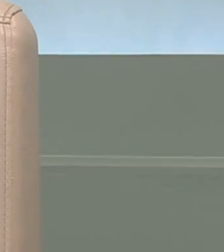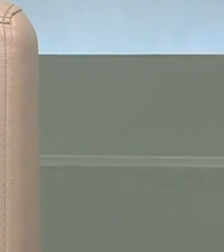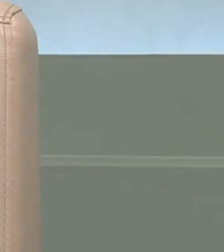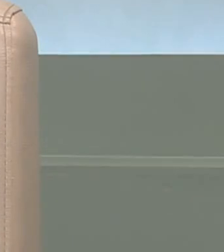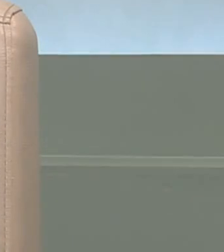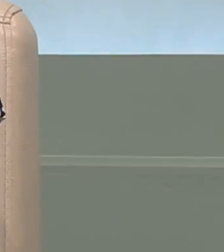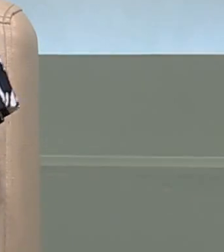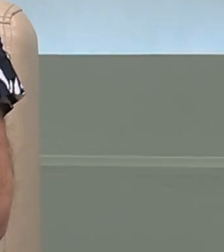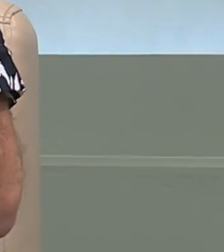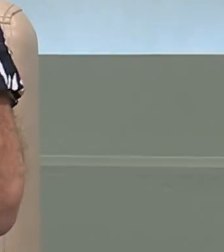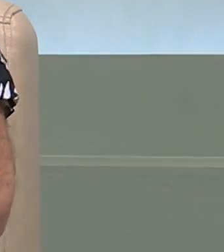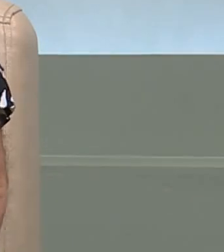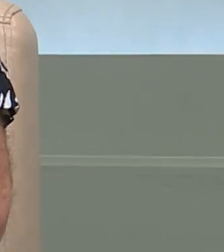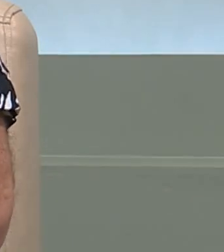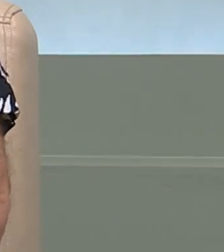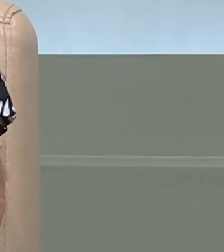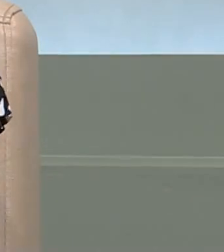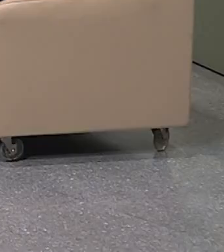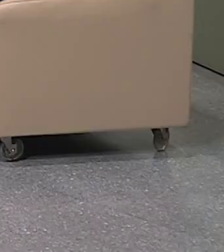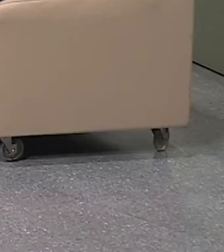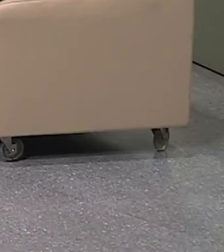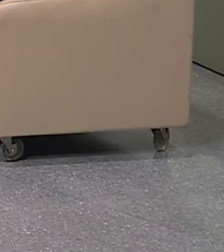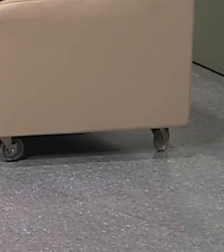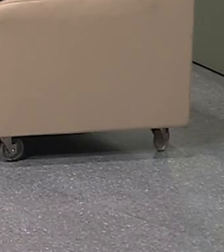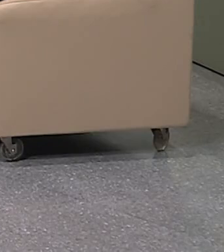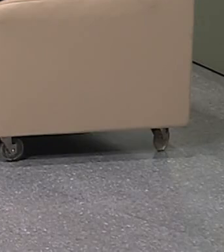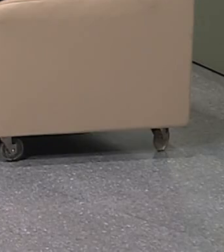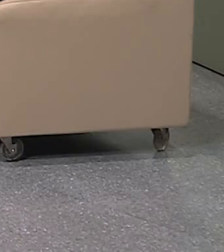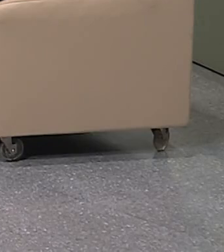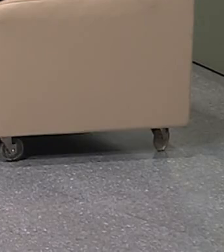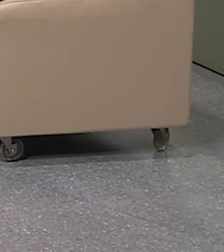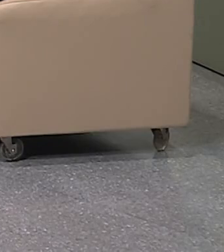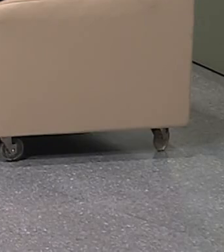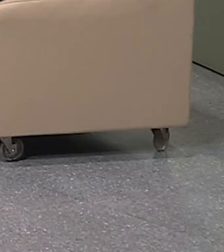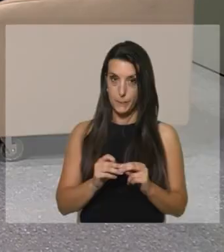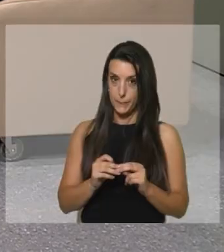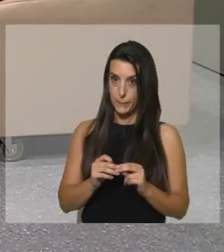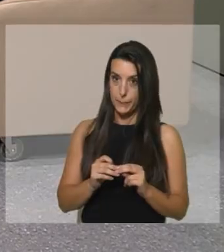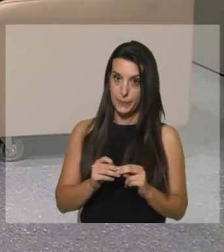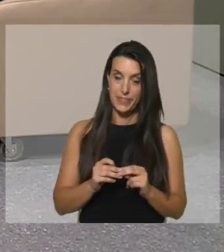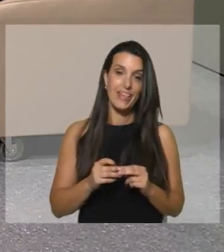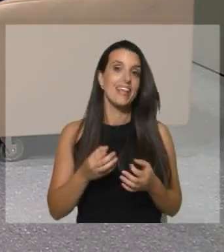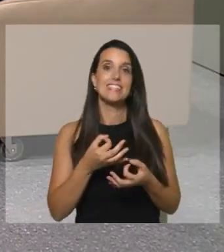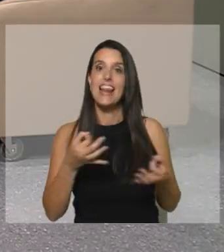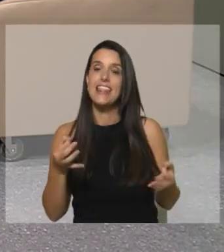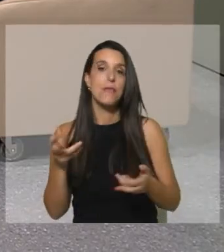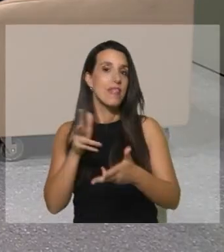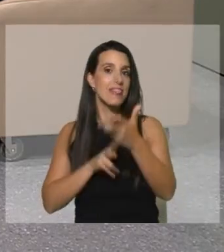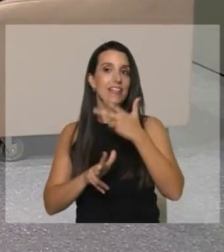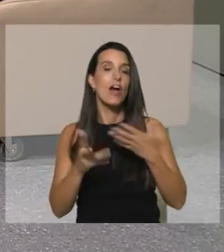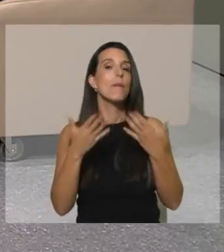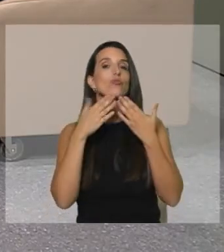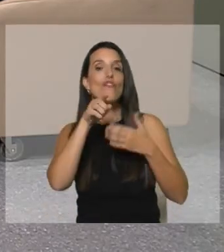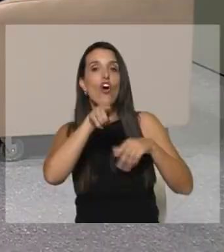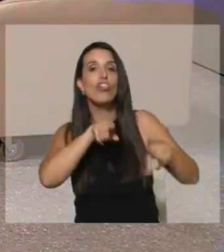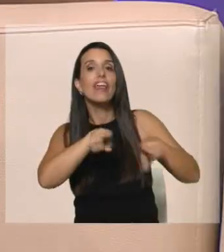es importante realizarla correctamente. Está muy bien, es excelente. ¿Cómo fue para vos como